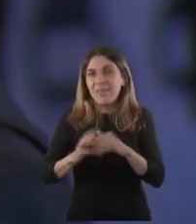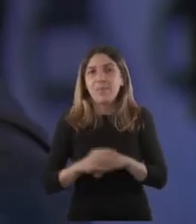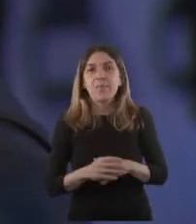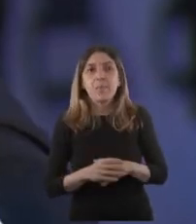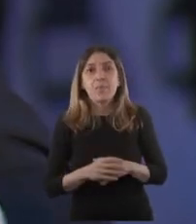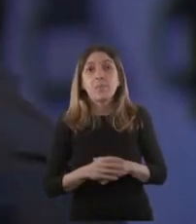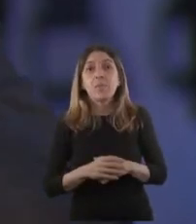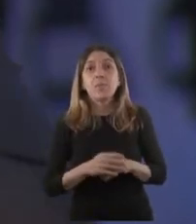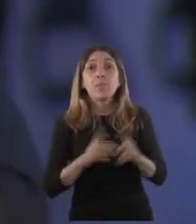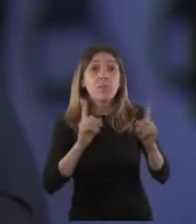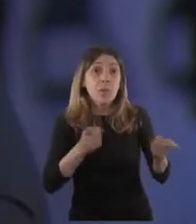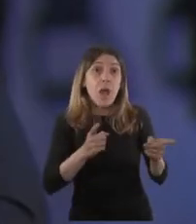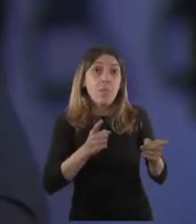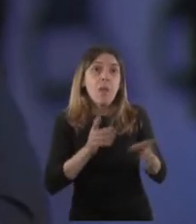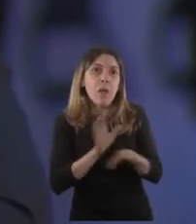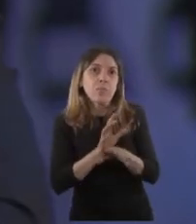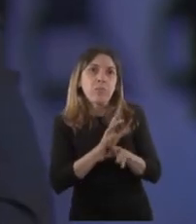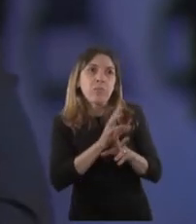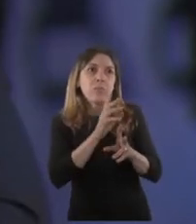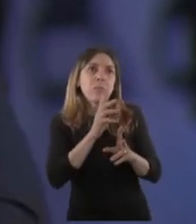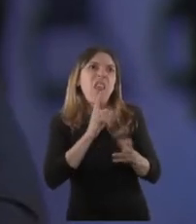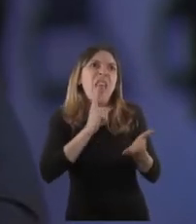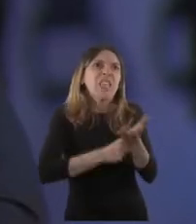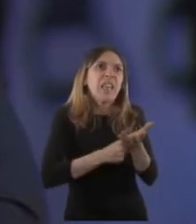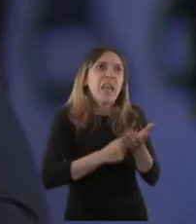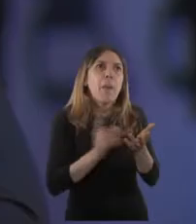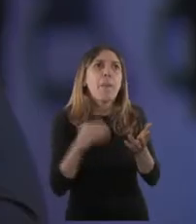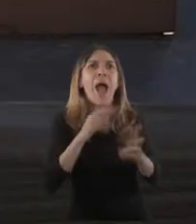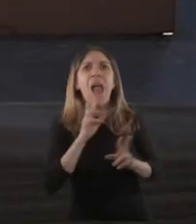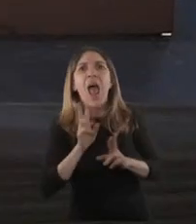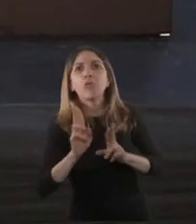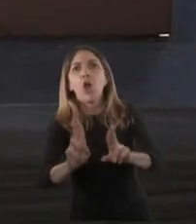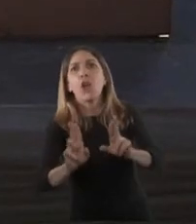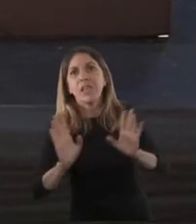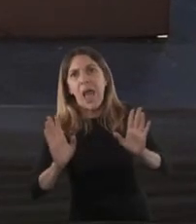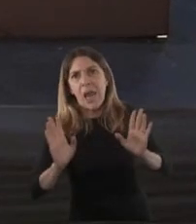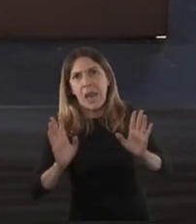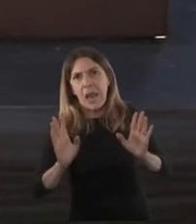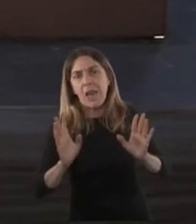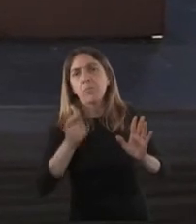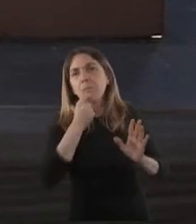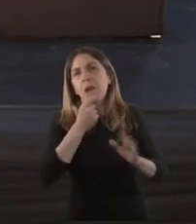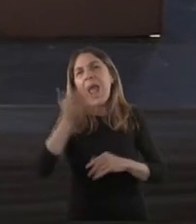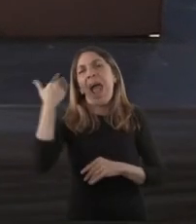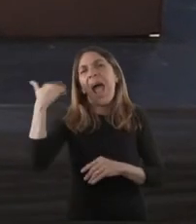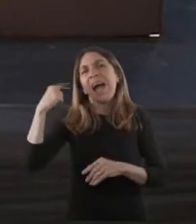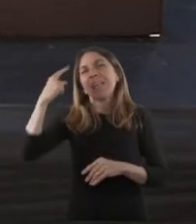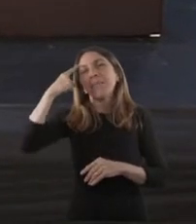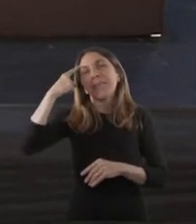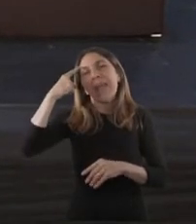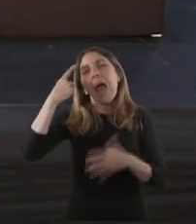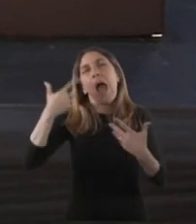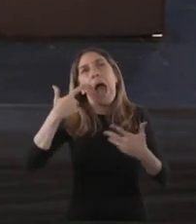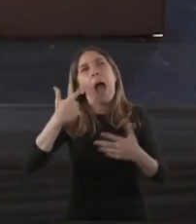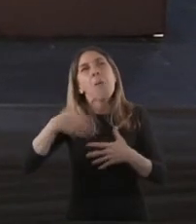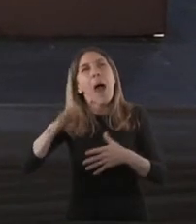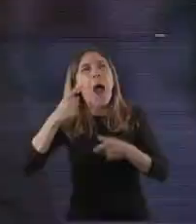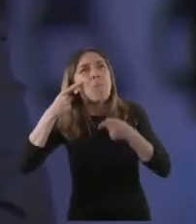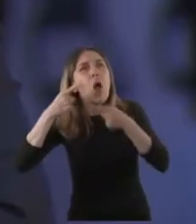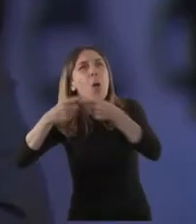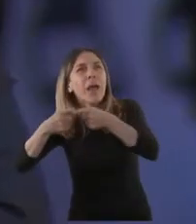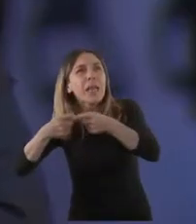las medidas y las autorizaciones, quizás cuando pensábamos en ponernos a trabajar en esas